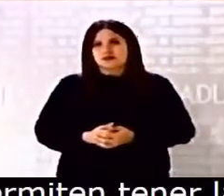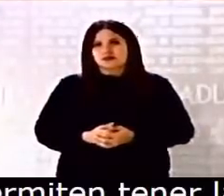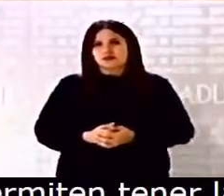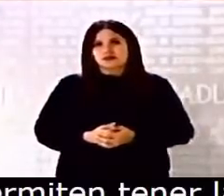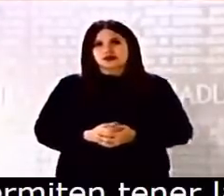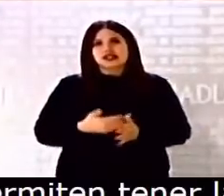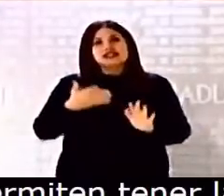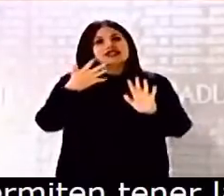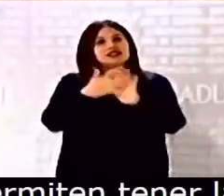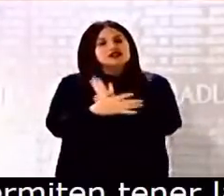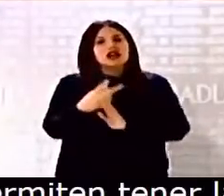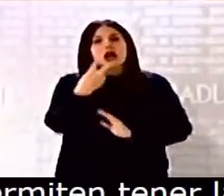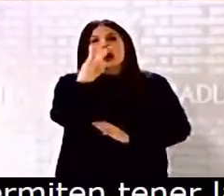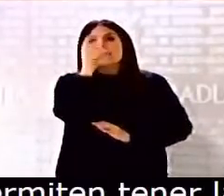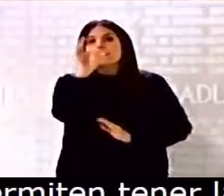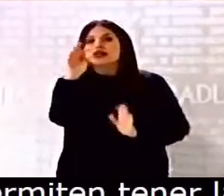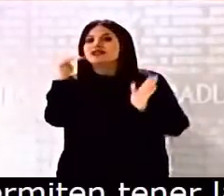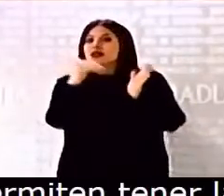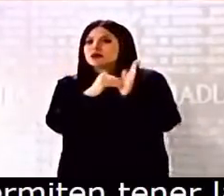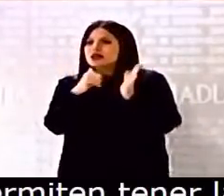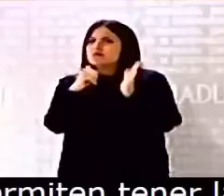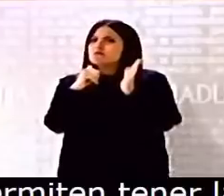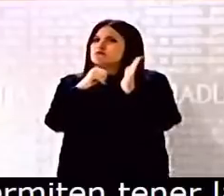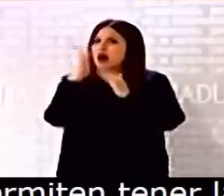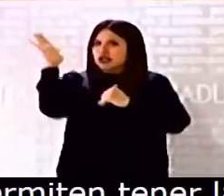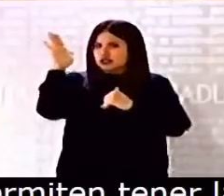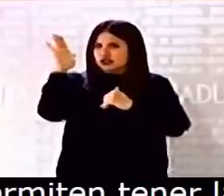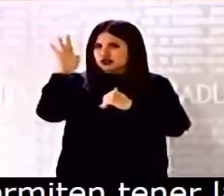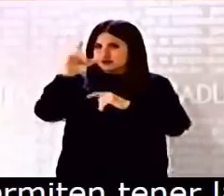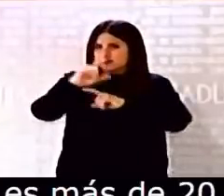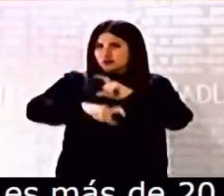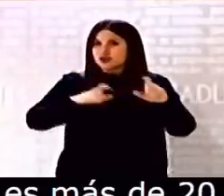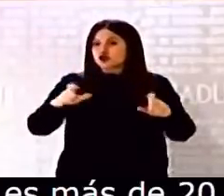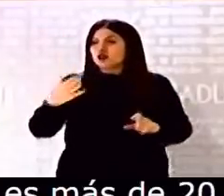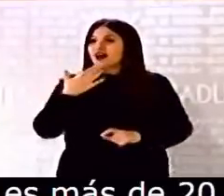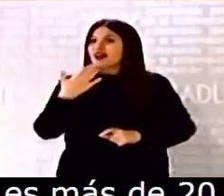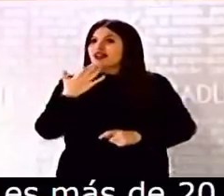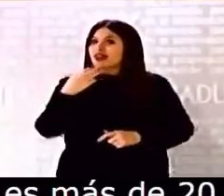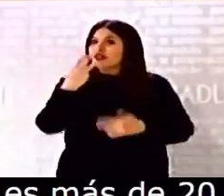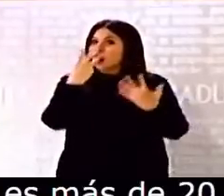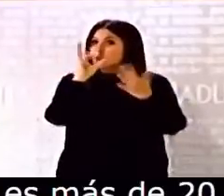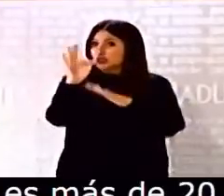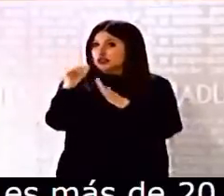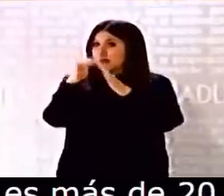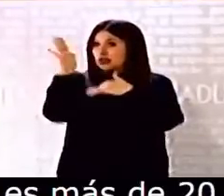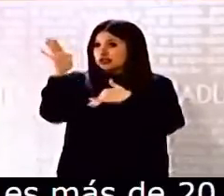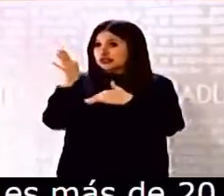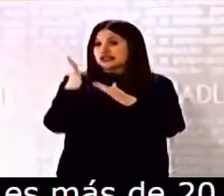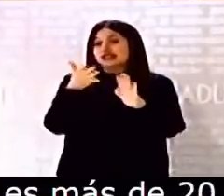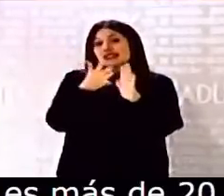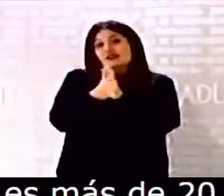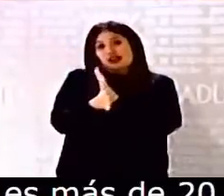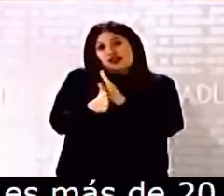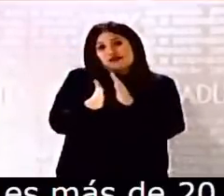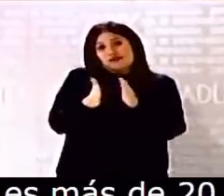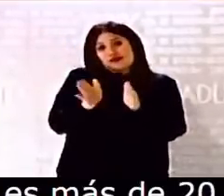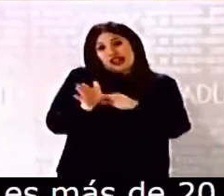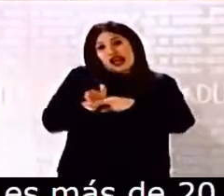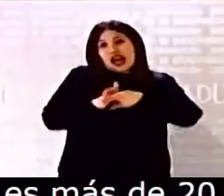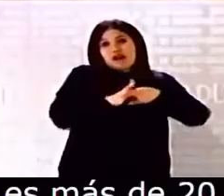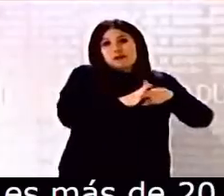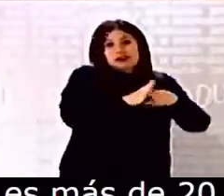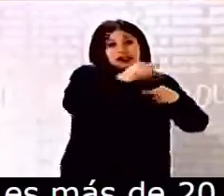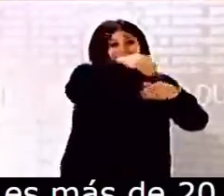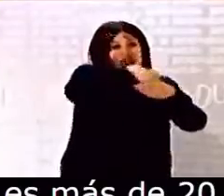más de 20.000 mayores de 80 años es excluyendo a todos los mayores que ya están vacunados